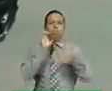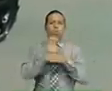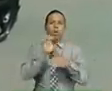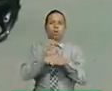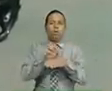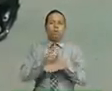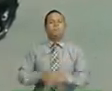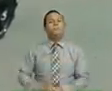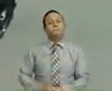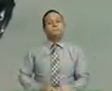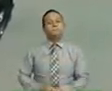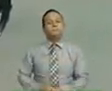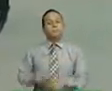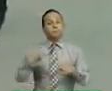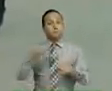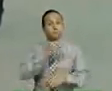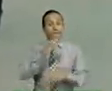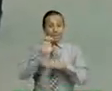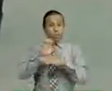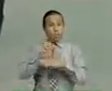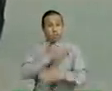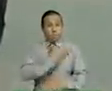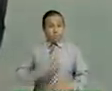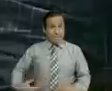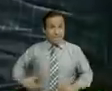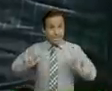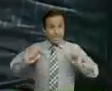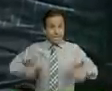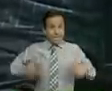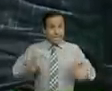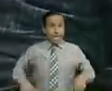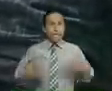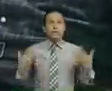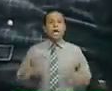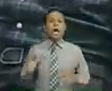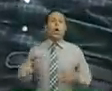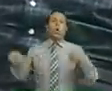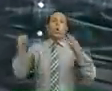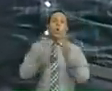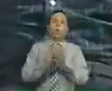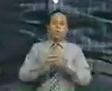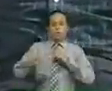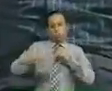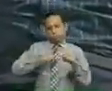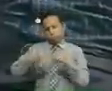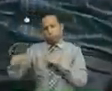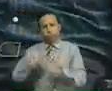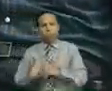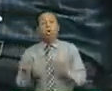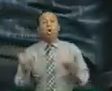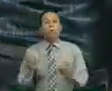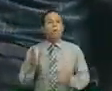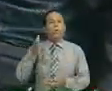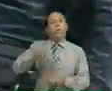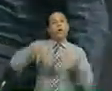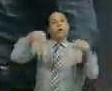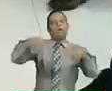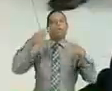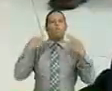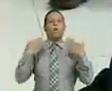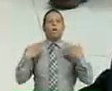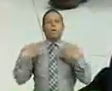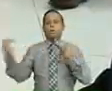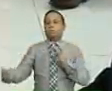El presidente de la República, Lenín Moreno, retoma sus actividades en territorio y lo hizo en Guayaquil para reunirse con el embajador de Alemania